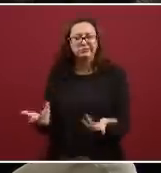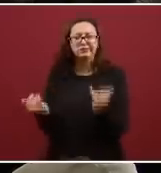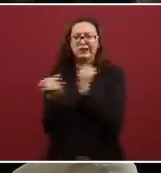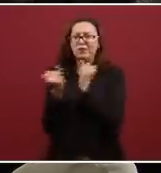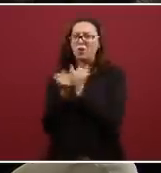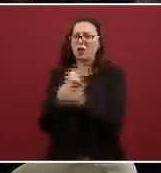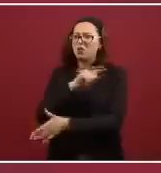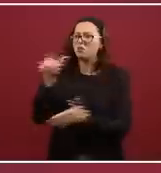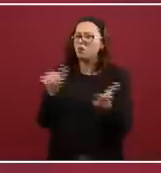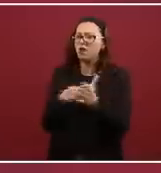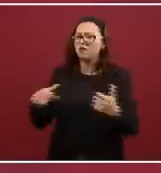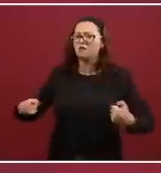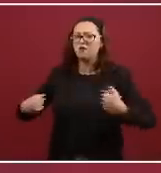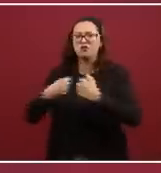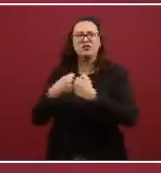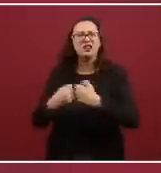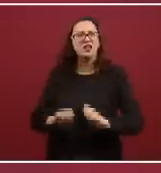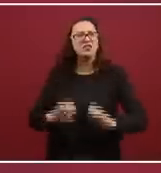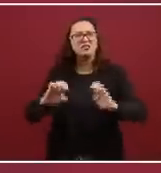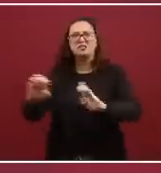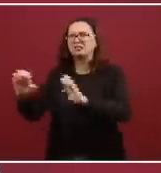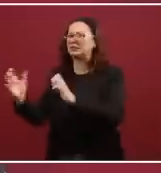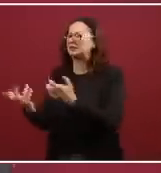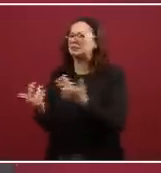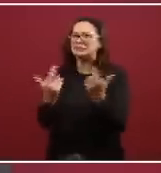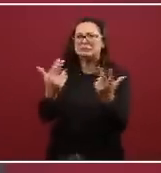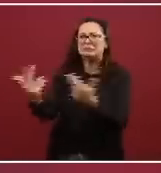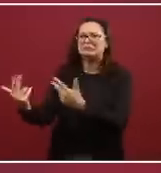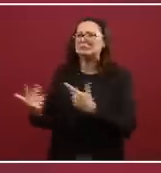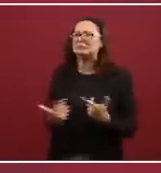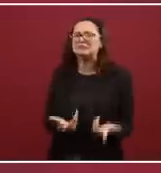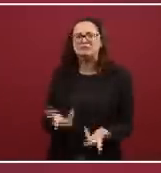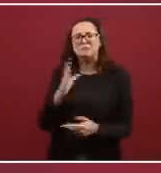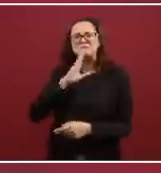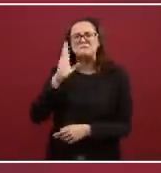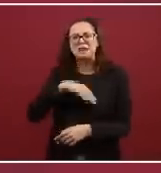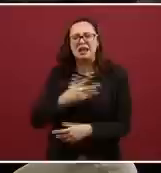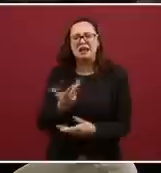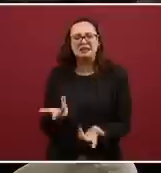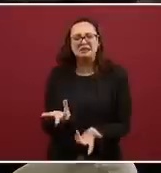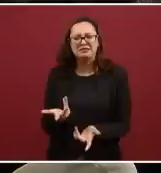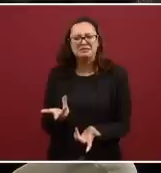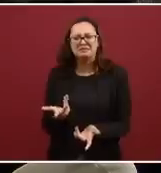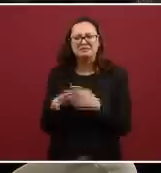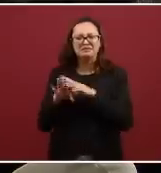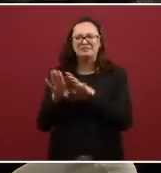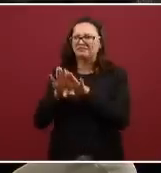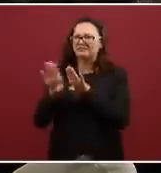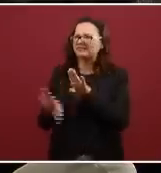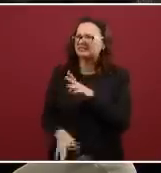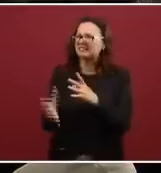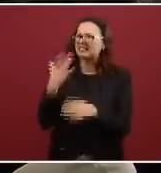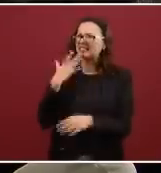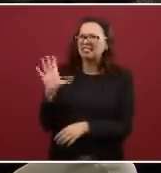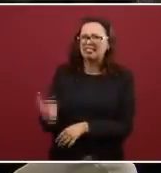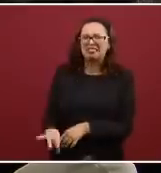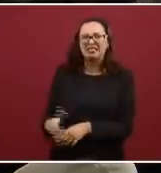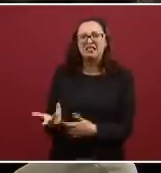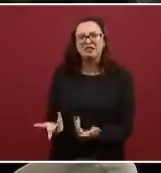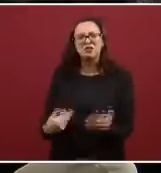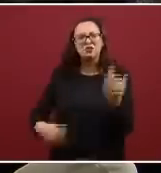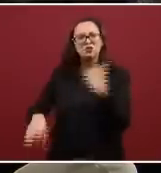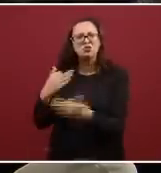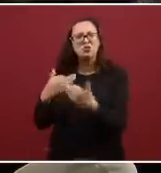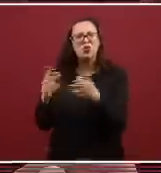están muy muy por debajo de los de la estación migratoria es muy por debajo de los estándares sea toda la